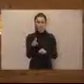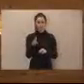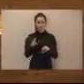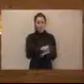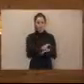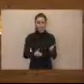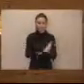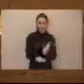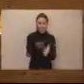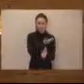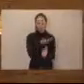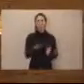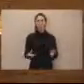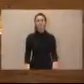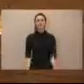eliminados,